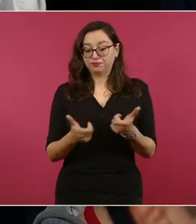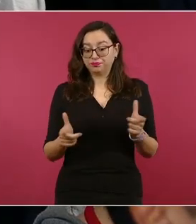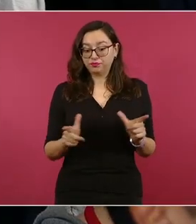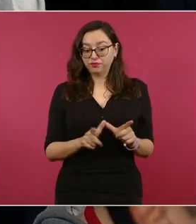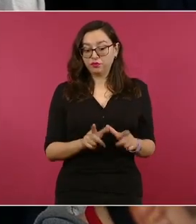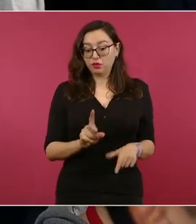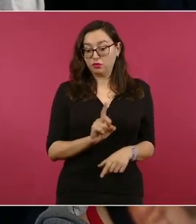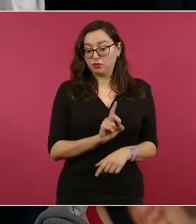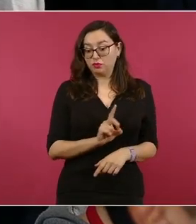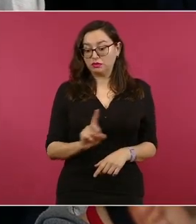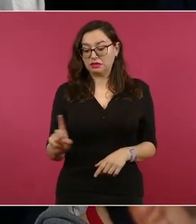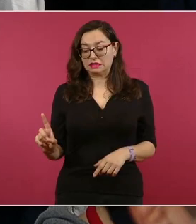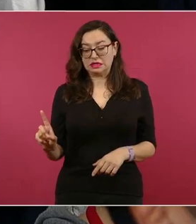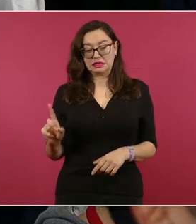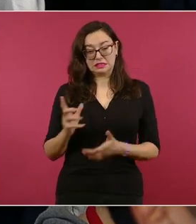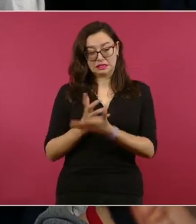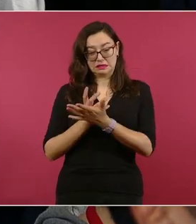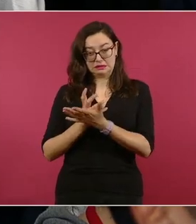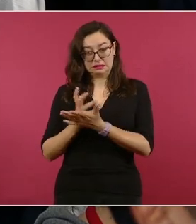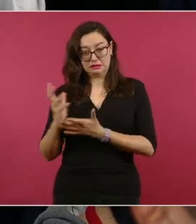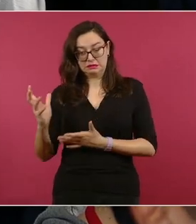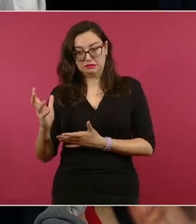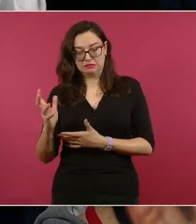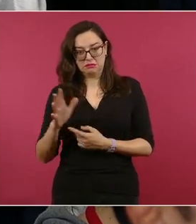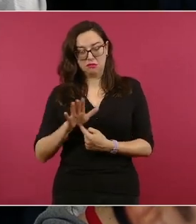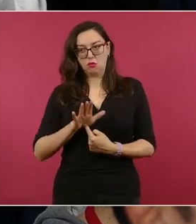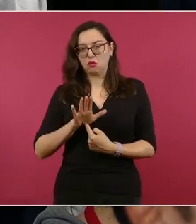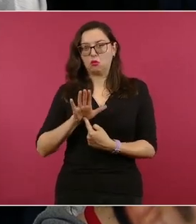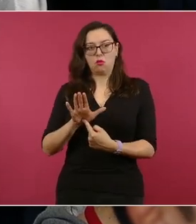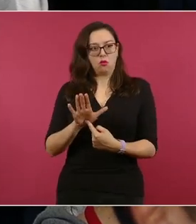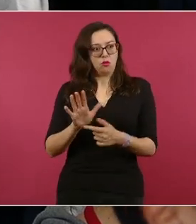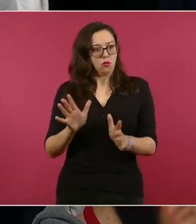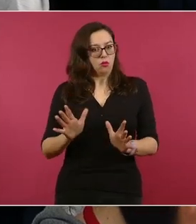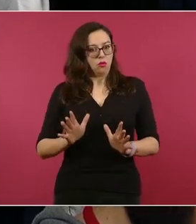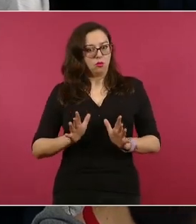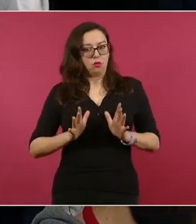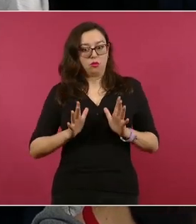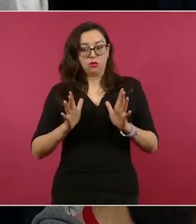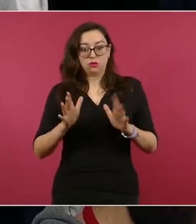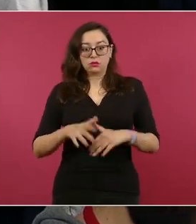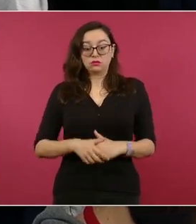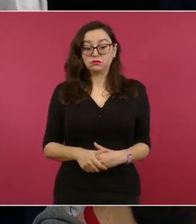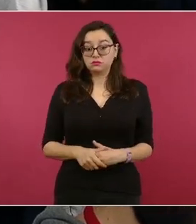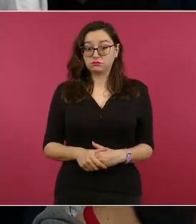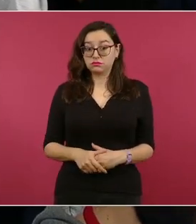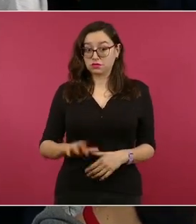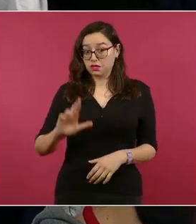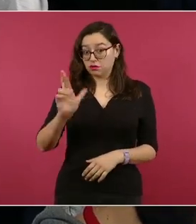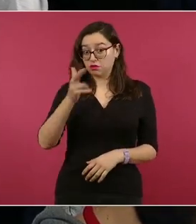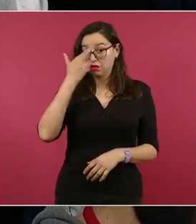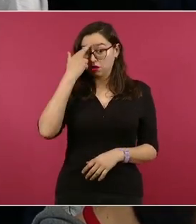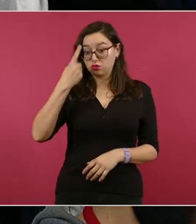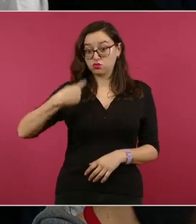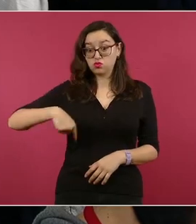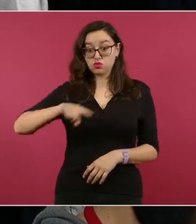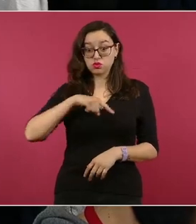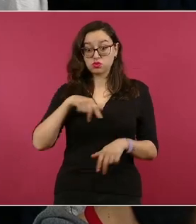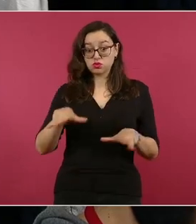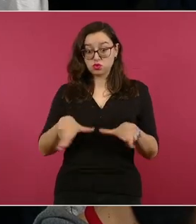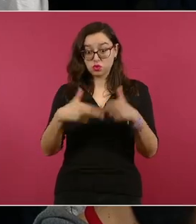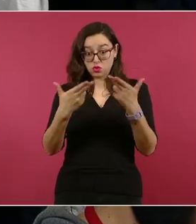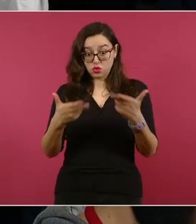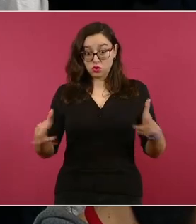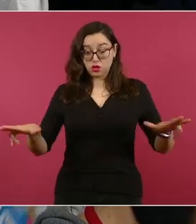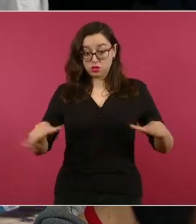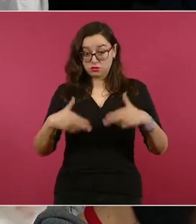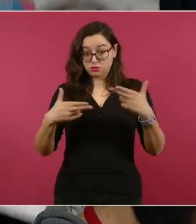unidad del país ante, pues, ahora sí que voy a solicitar el himno nacional, más allá de un extraño enemigo profanar con su planta